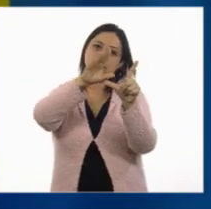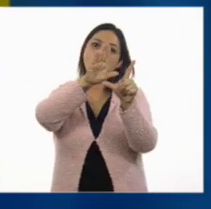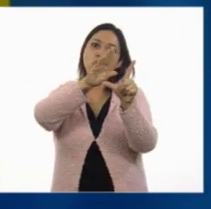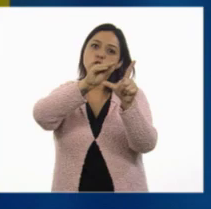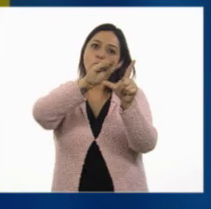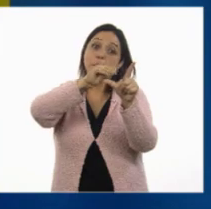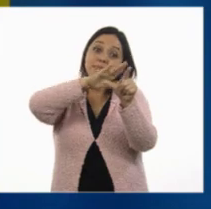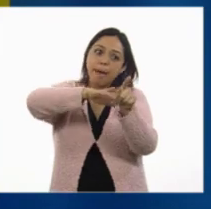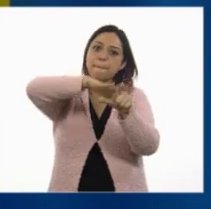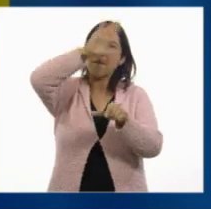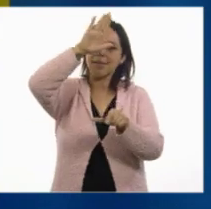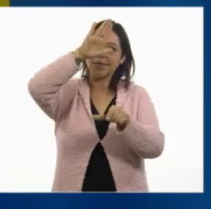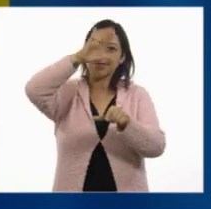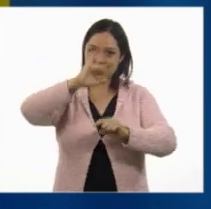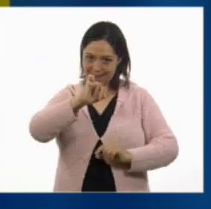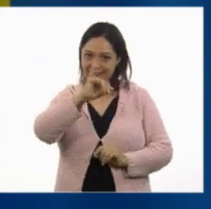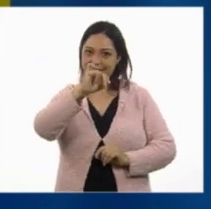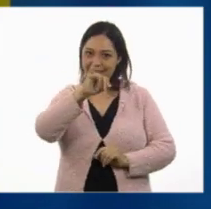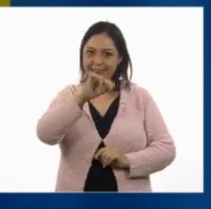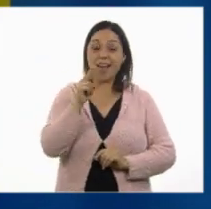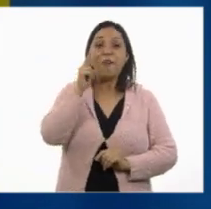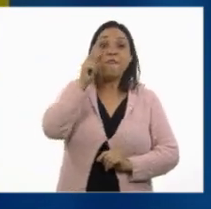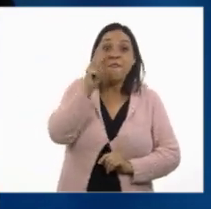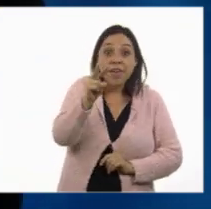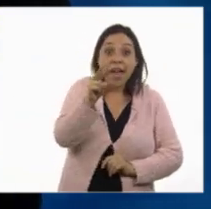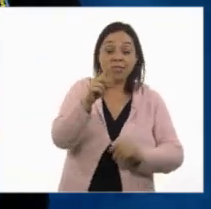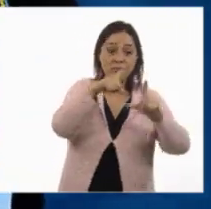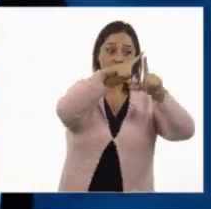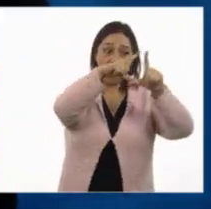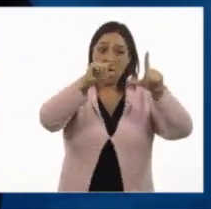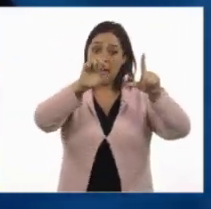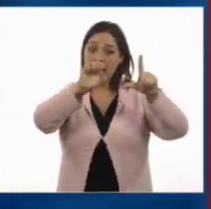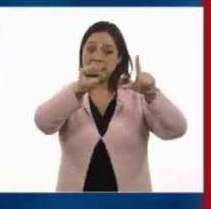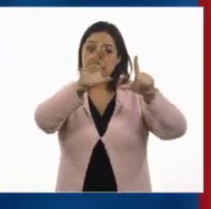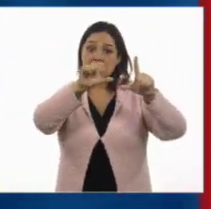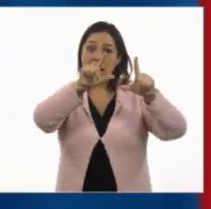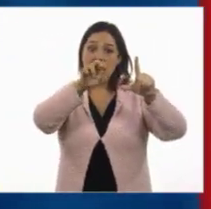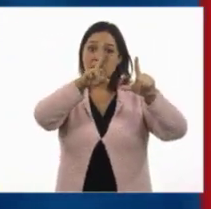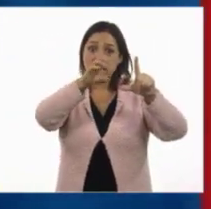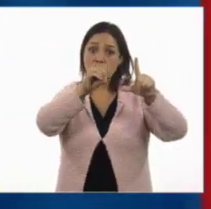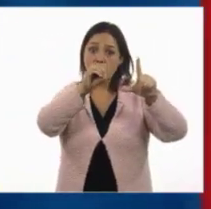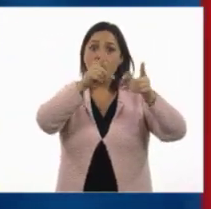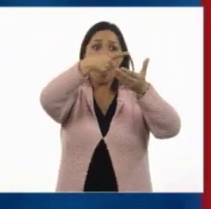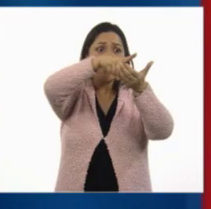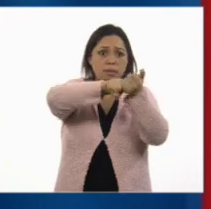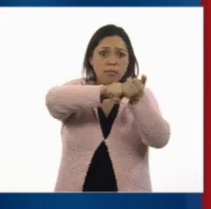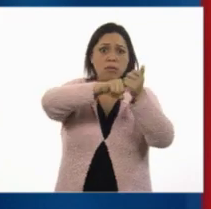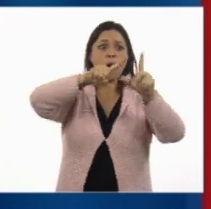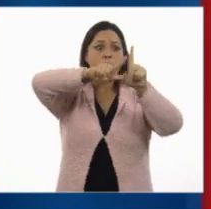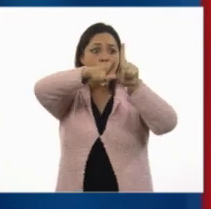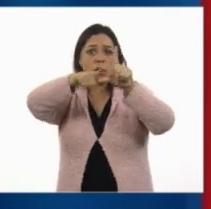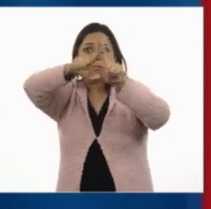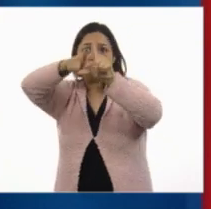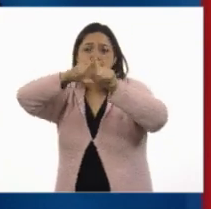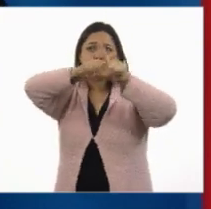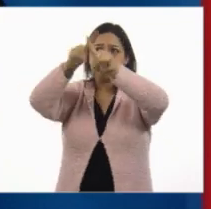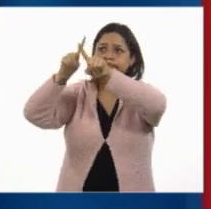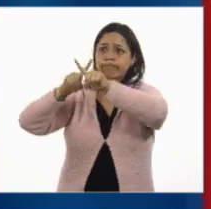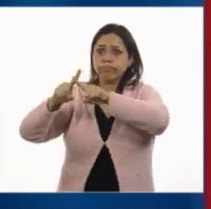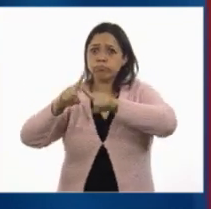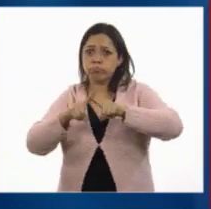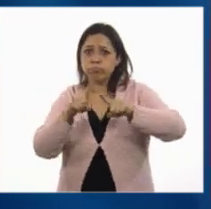sí. Entonces, fíjate cómo el triángulo escaleno también, por medio de sus ángulos interiores, se puede llamar